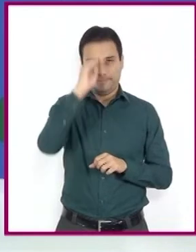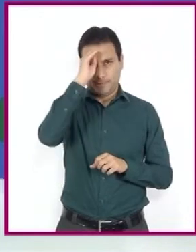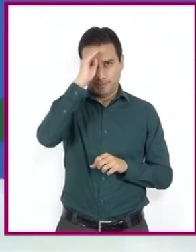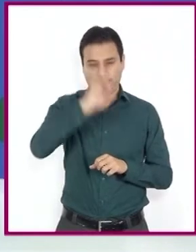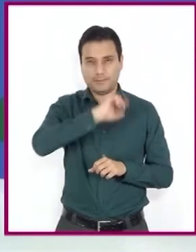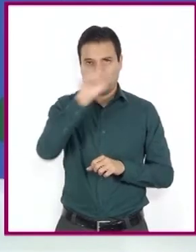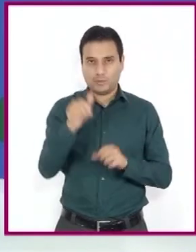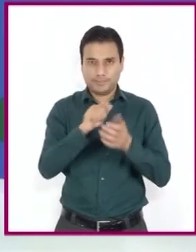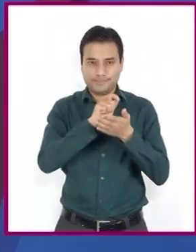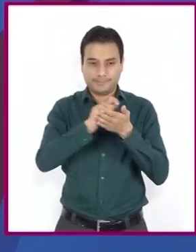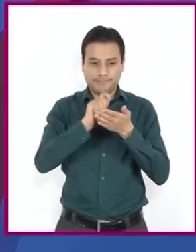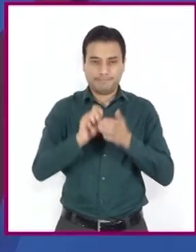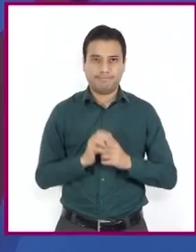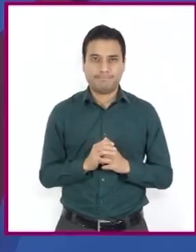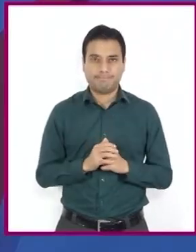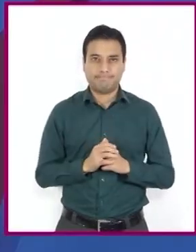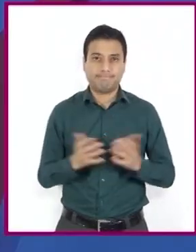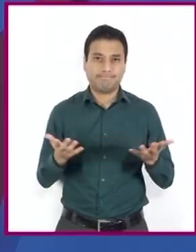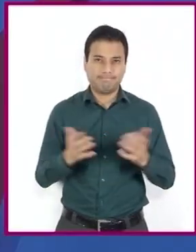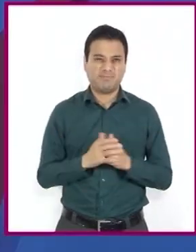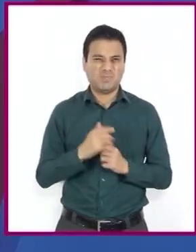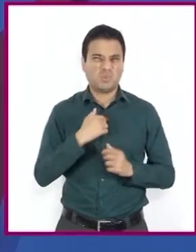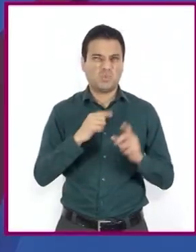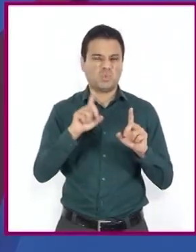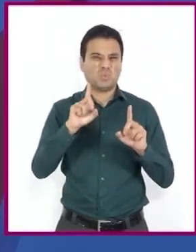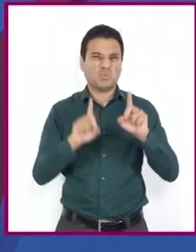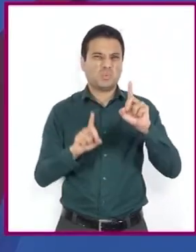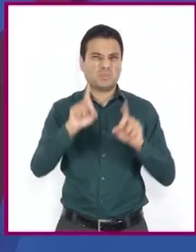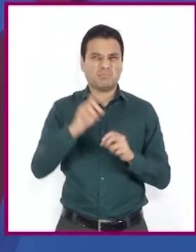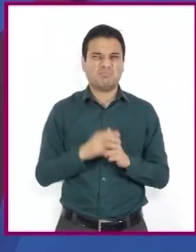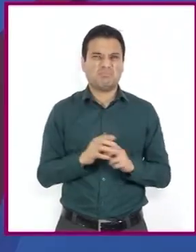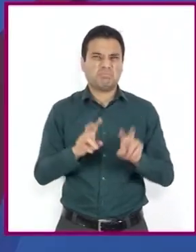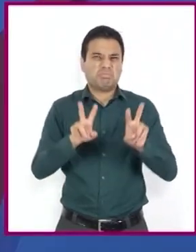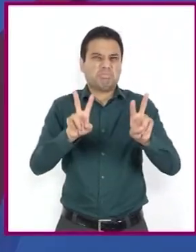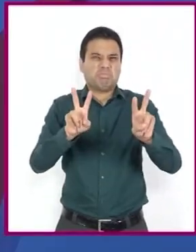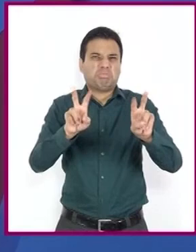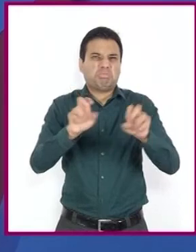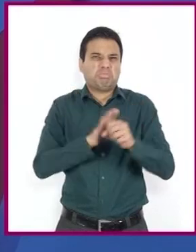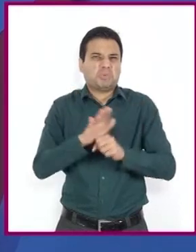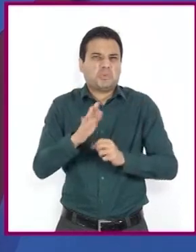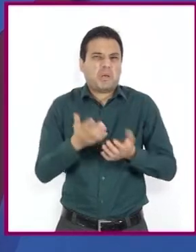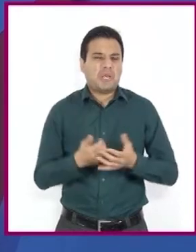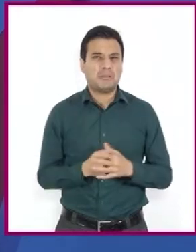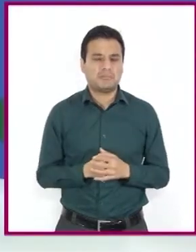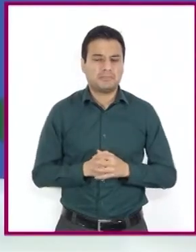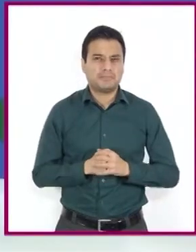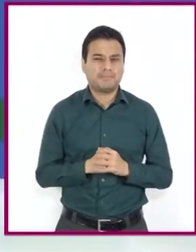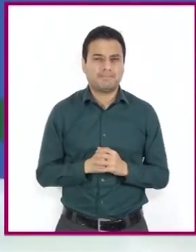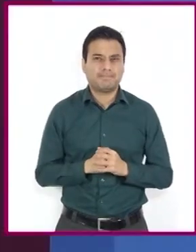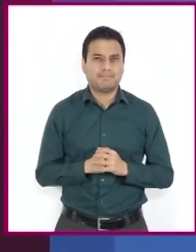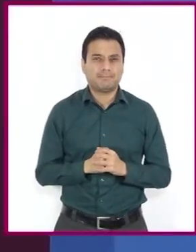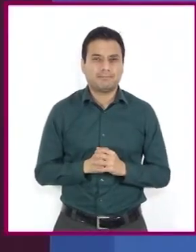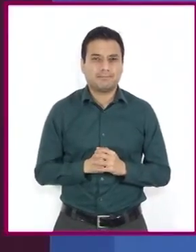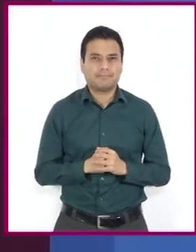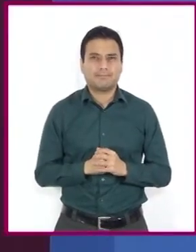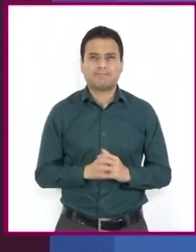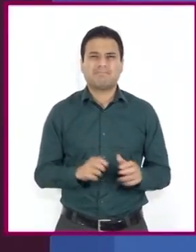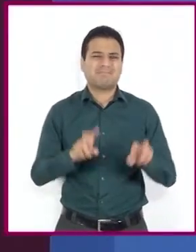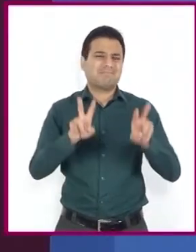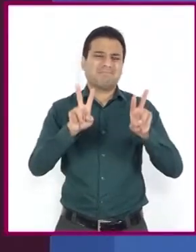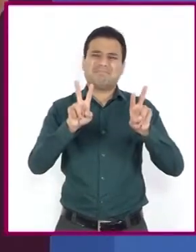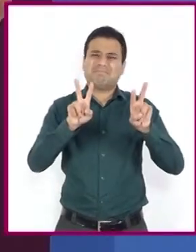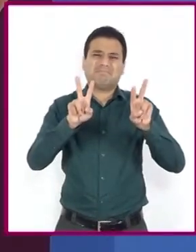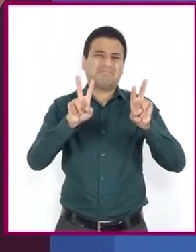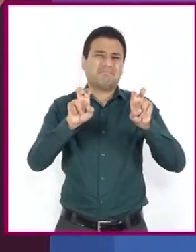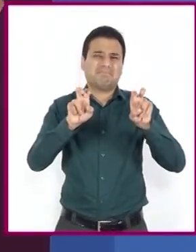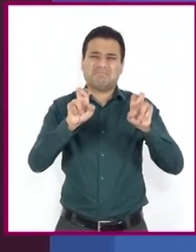texto. Aunque todavía me queda la duda de qué temas se pueden abordar en los ensayos, maestra. Todos los